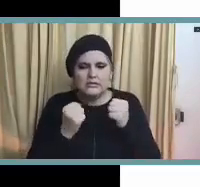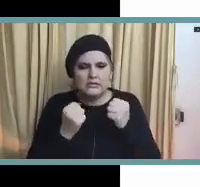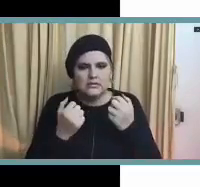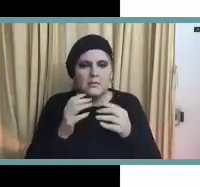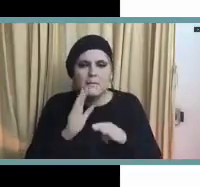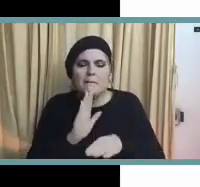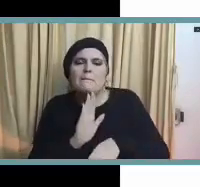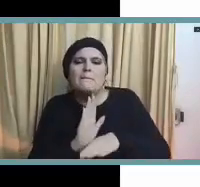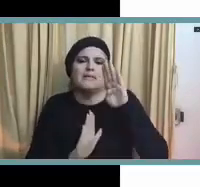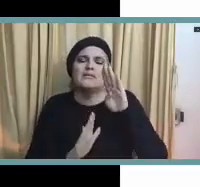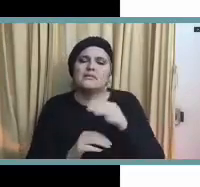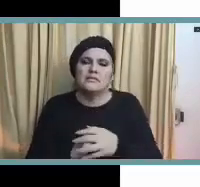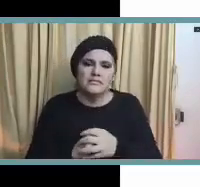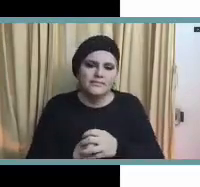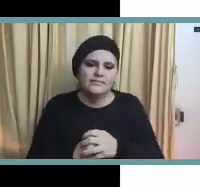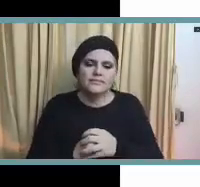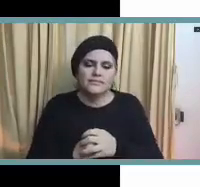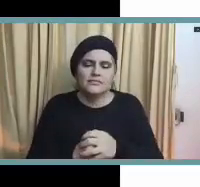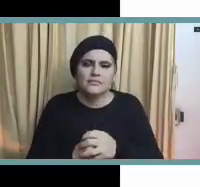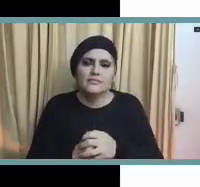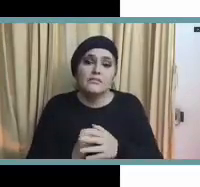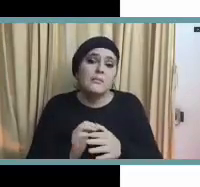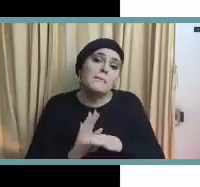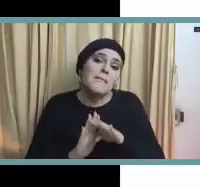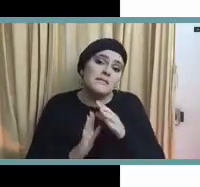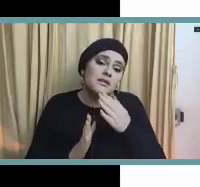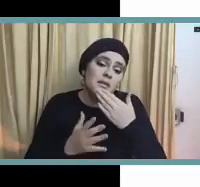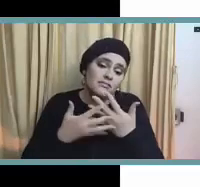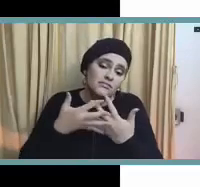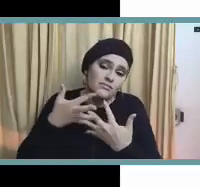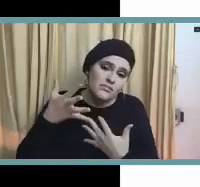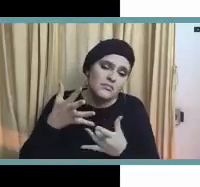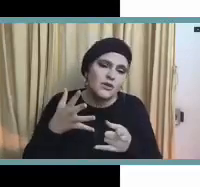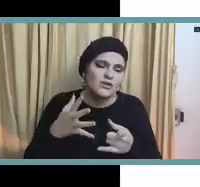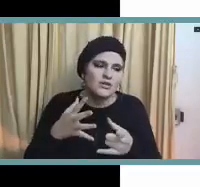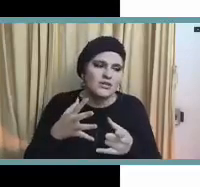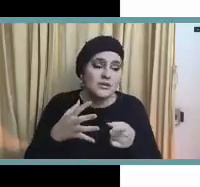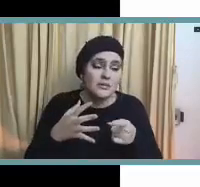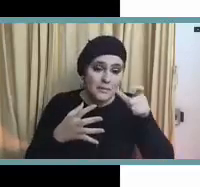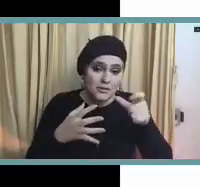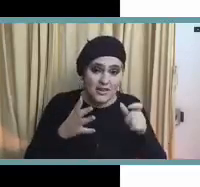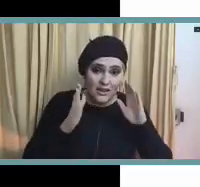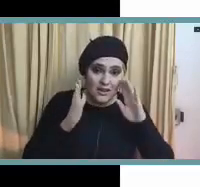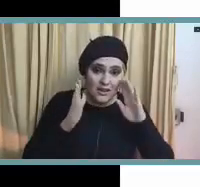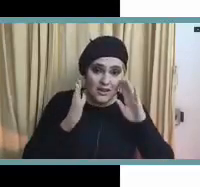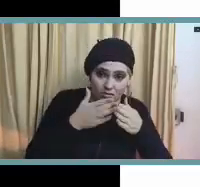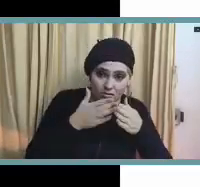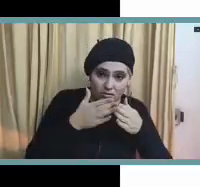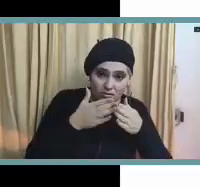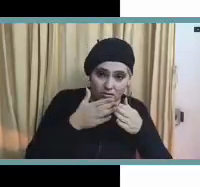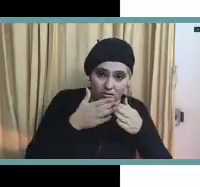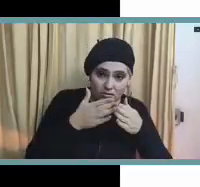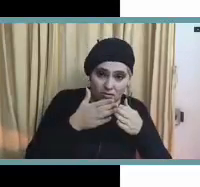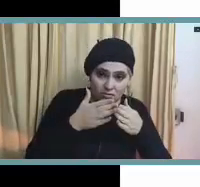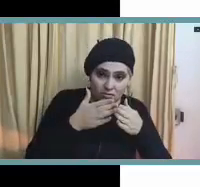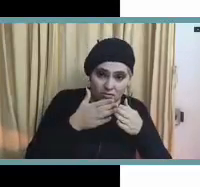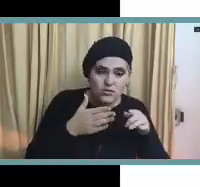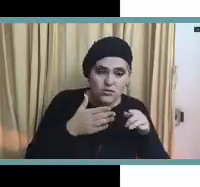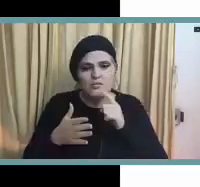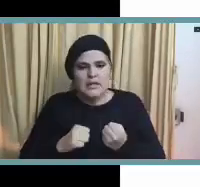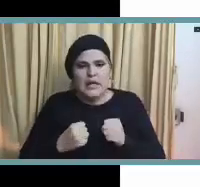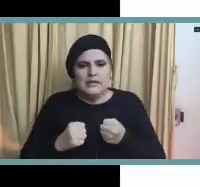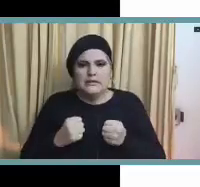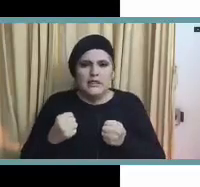razones también. Pero la ansiedad va pegada al autismo. Por eso entonces es que lo que nosotros